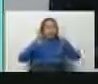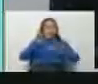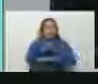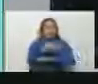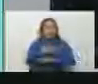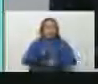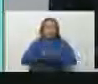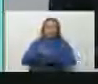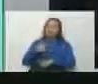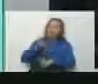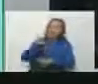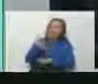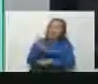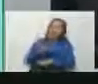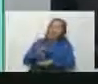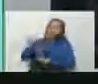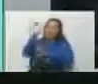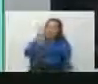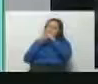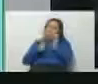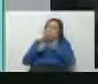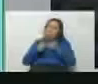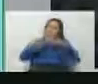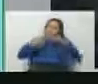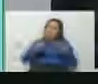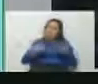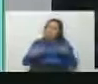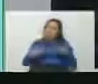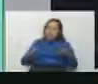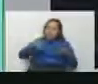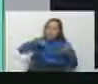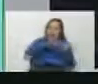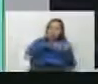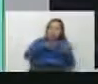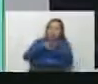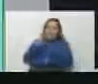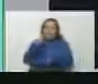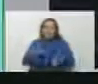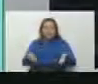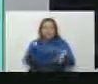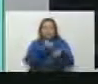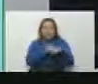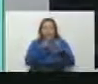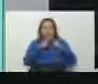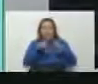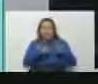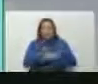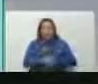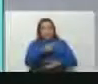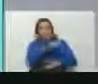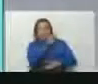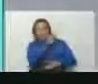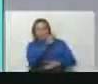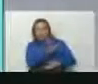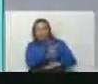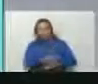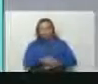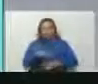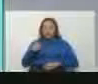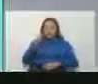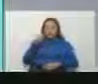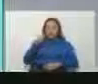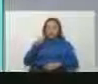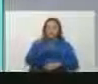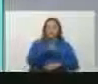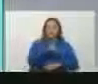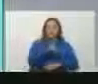tú cantas y te apoderas del contenido de la canción y las recitas y la dices de nuevo. Pero creo que hay un cierto... ¿Y qué escucha usted? Ah, no, sobre todo bolero